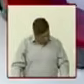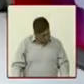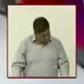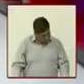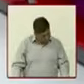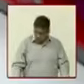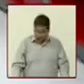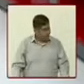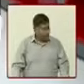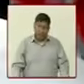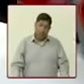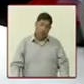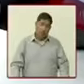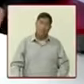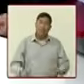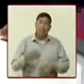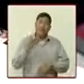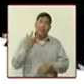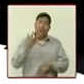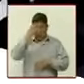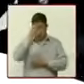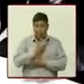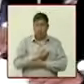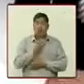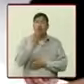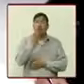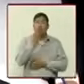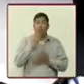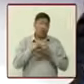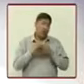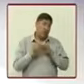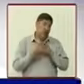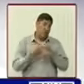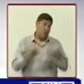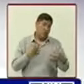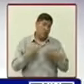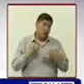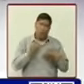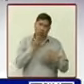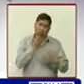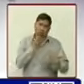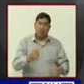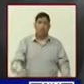Y uno de los tres hijos que resultó quemado nos narró lo sucedido. Escuchemos.